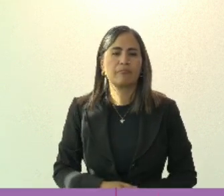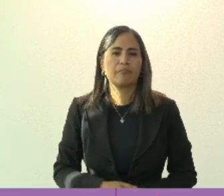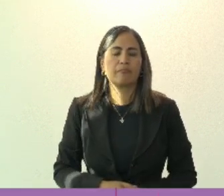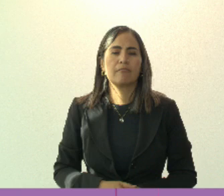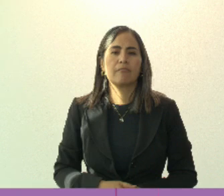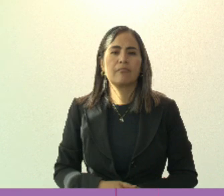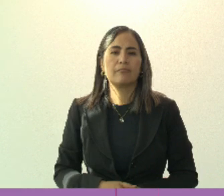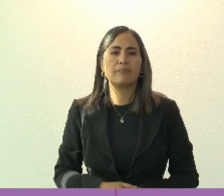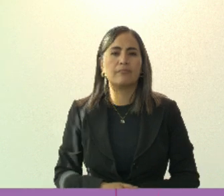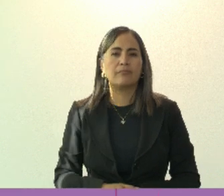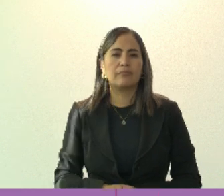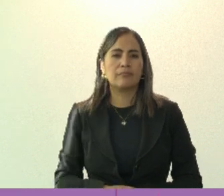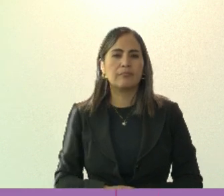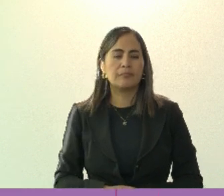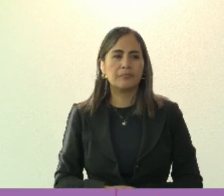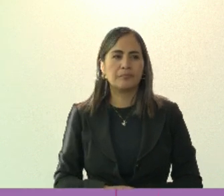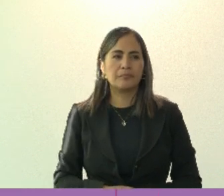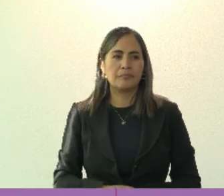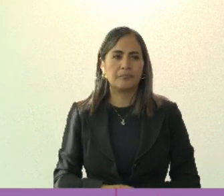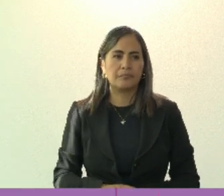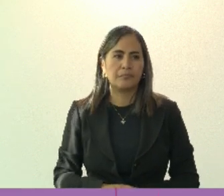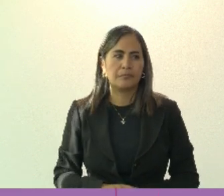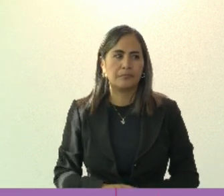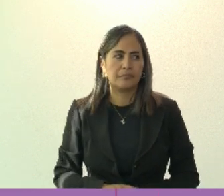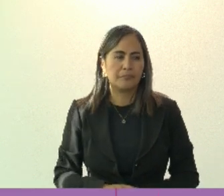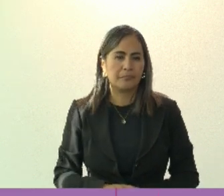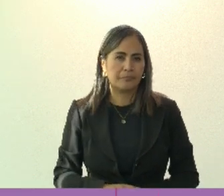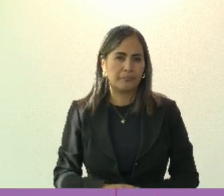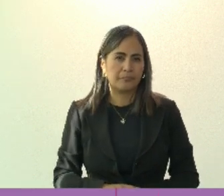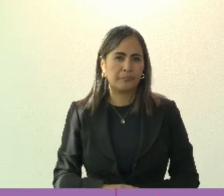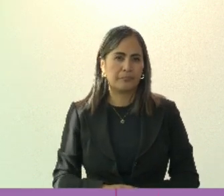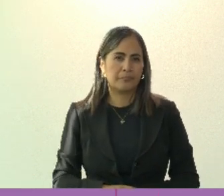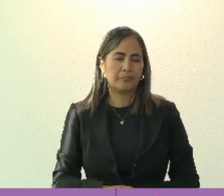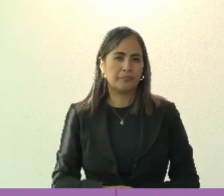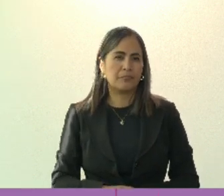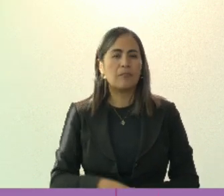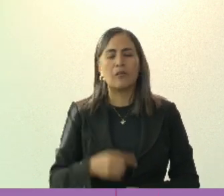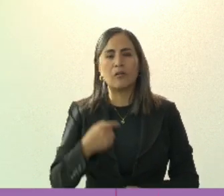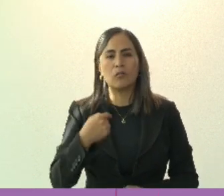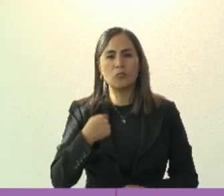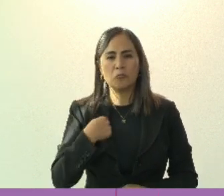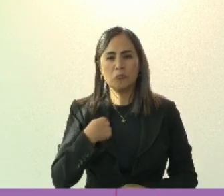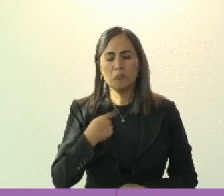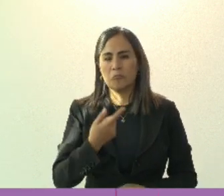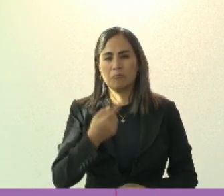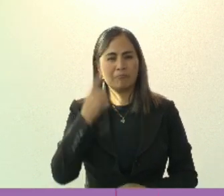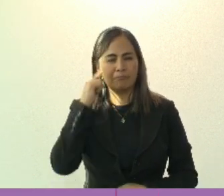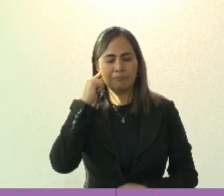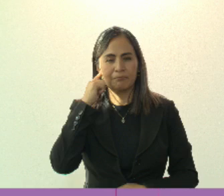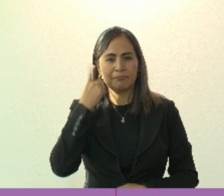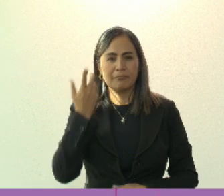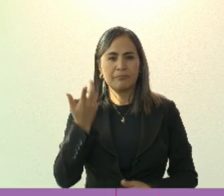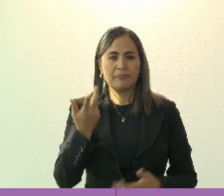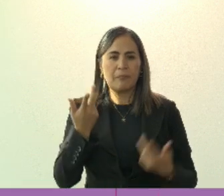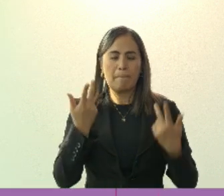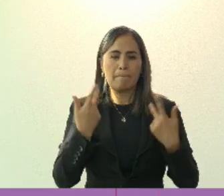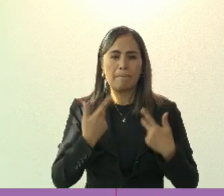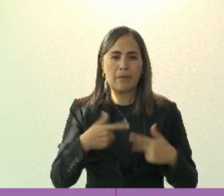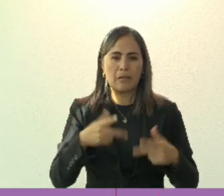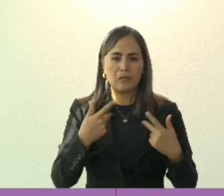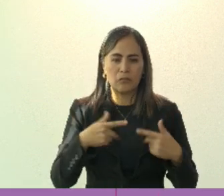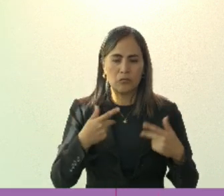que ver con algo que he denominado yo y otras personas con